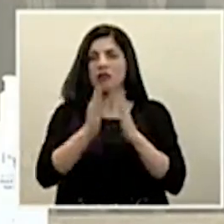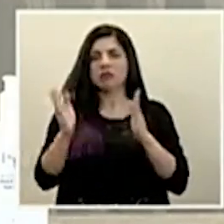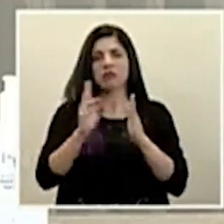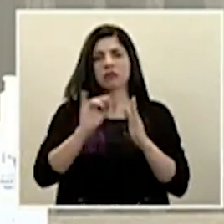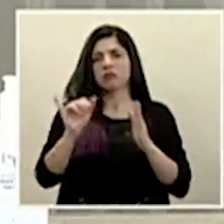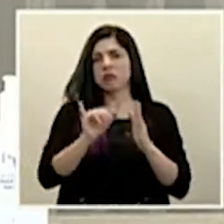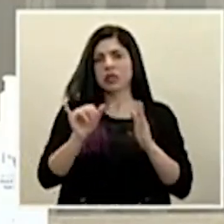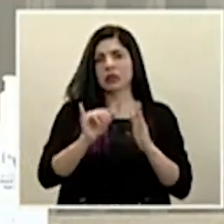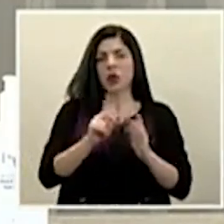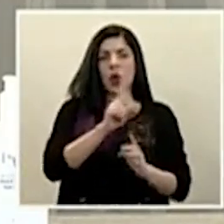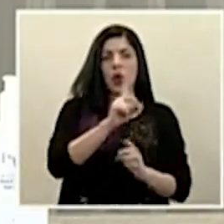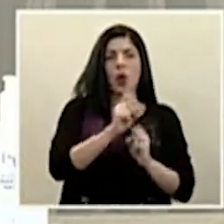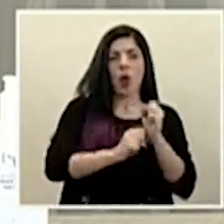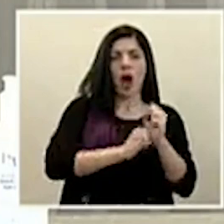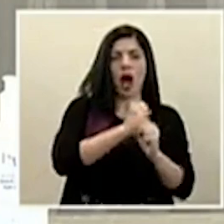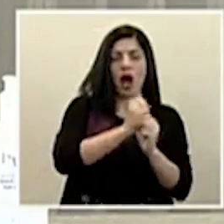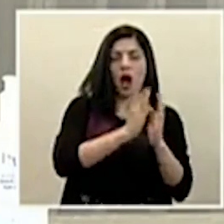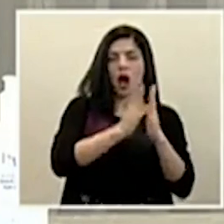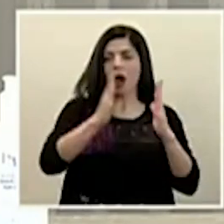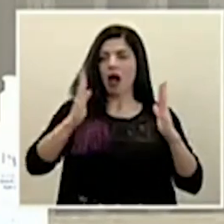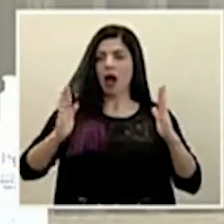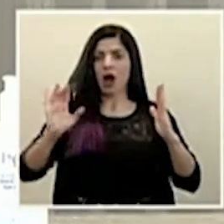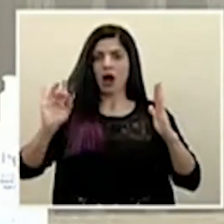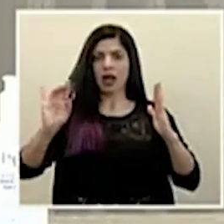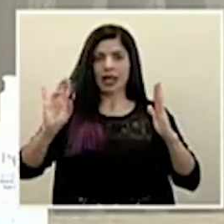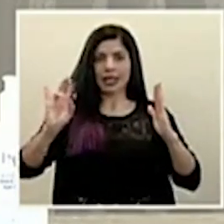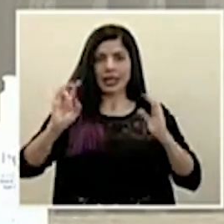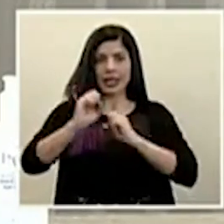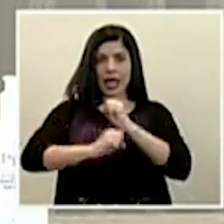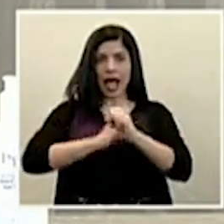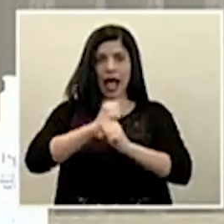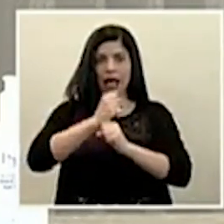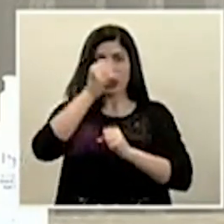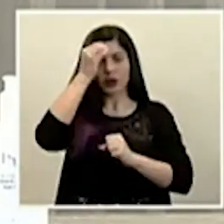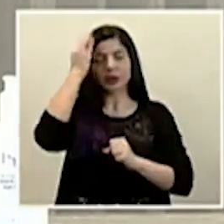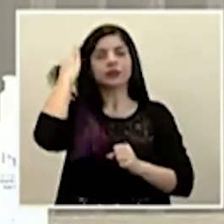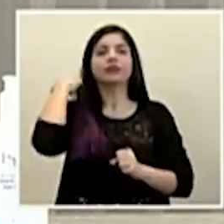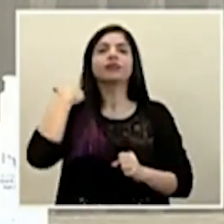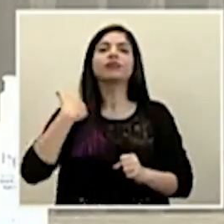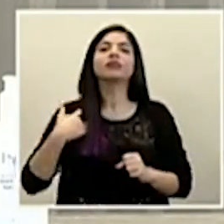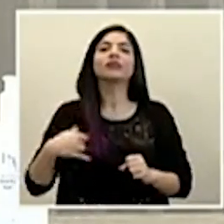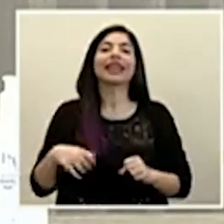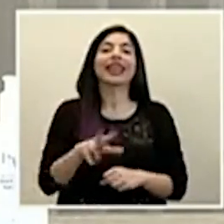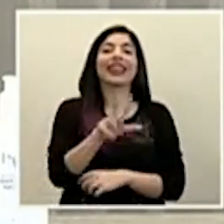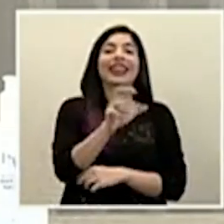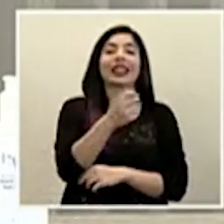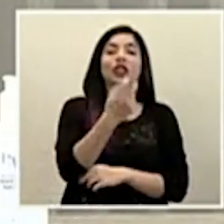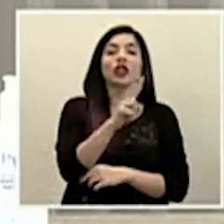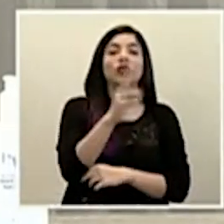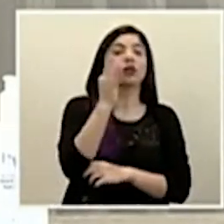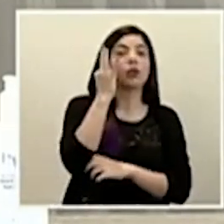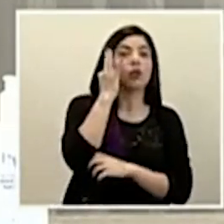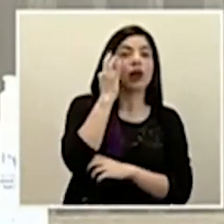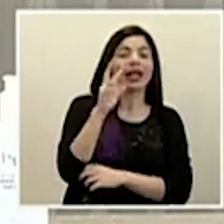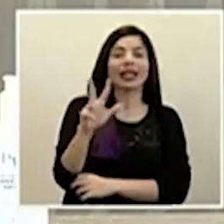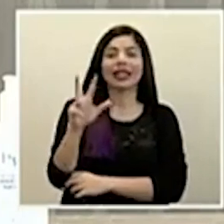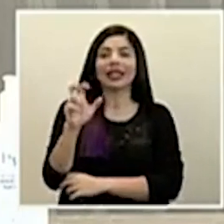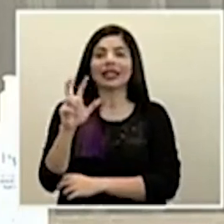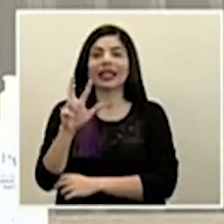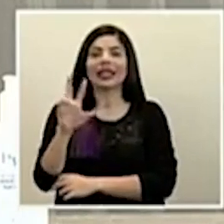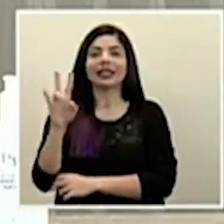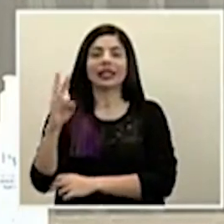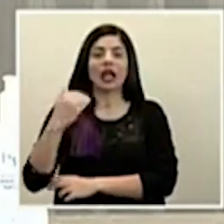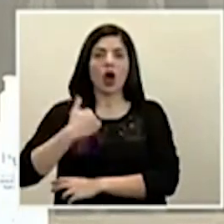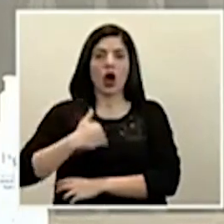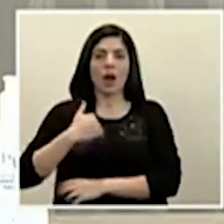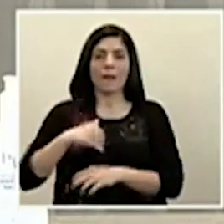o sea que va desde el año hasta los 87 años. Estamos hablando de 312 mujeres y 337